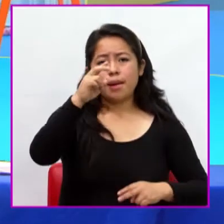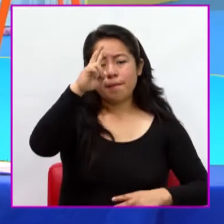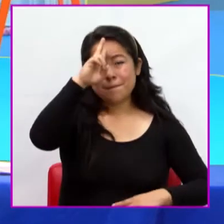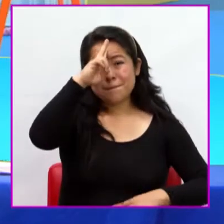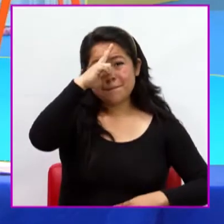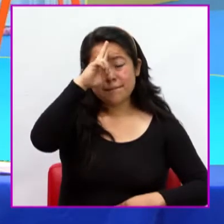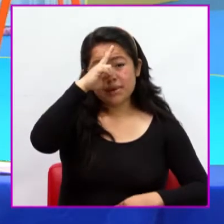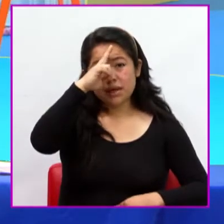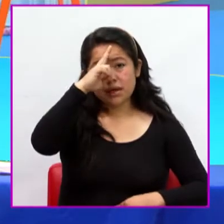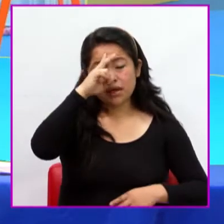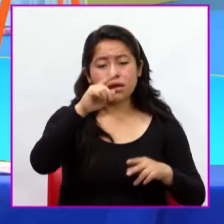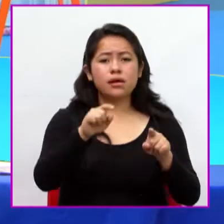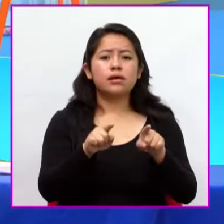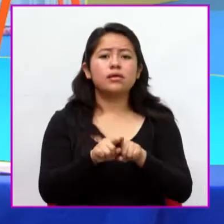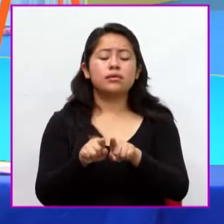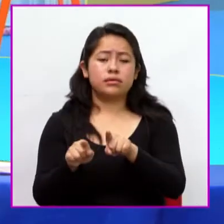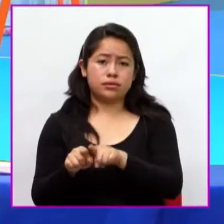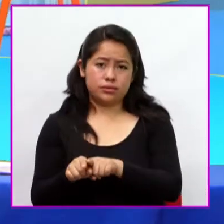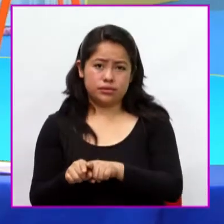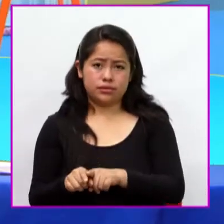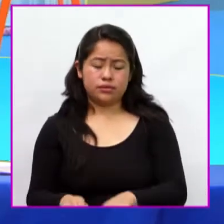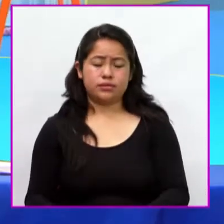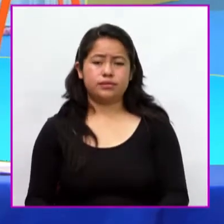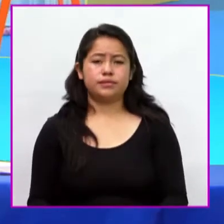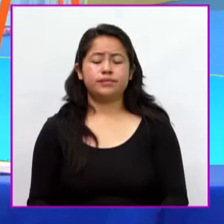infecciosos, como los virus